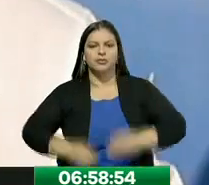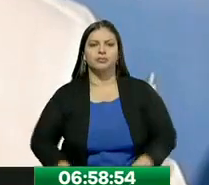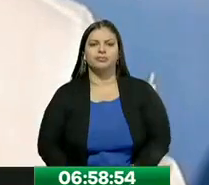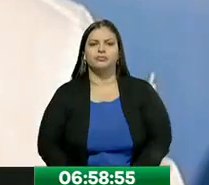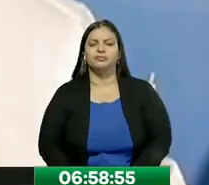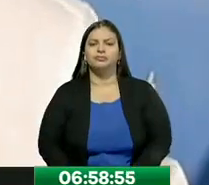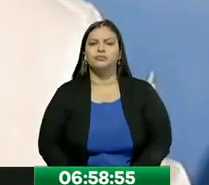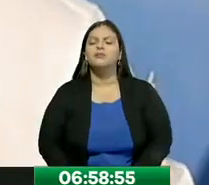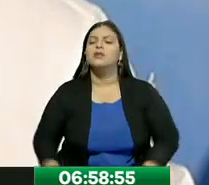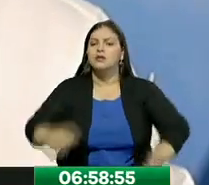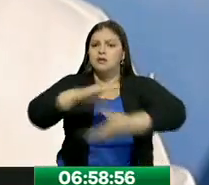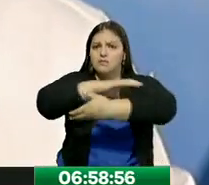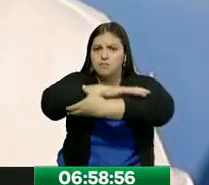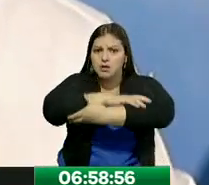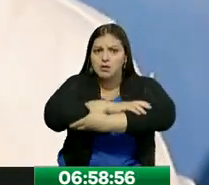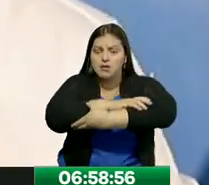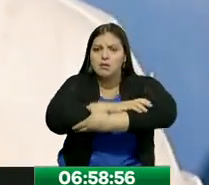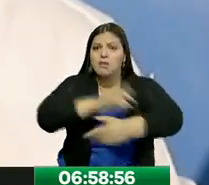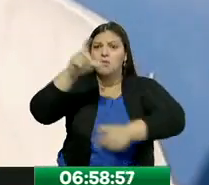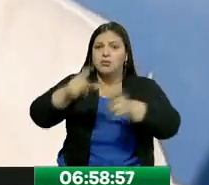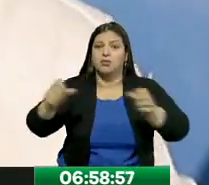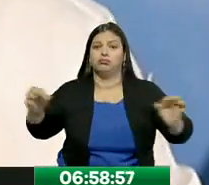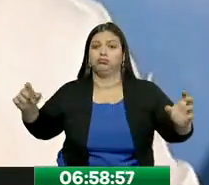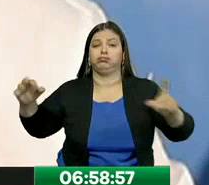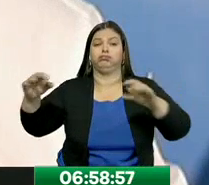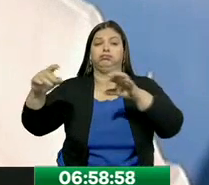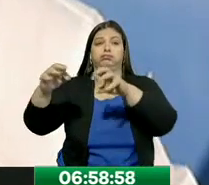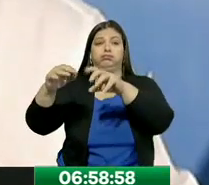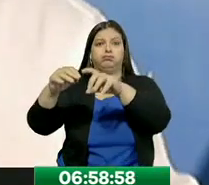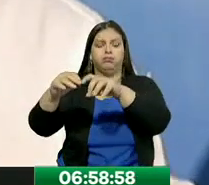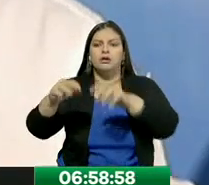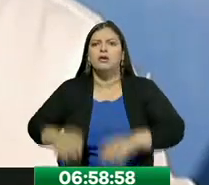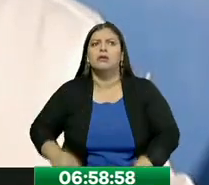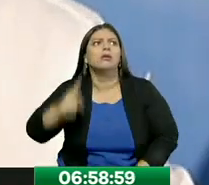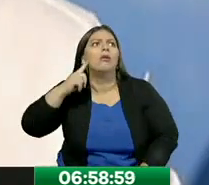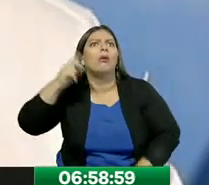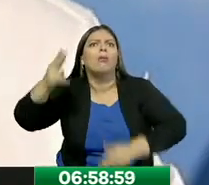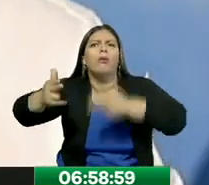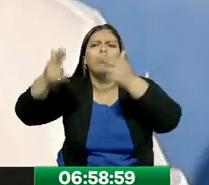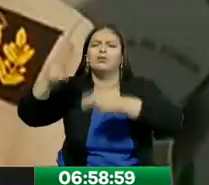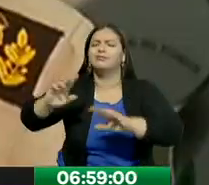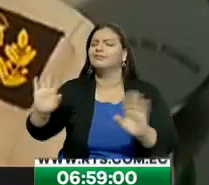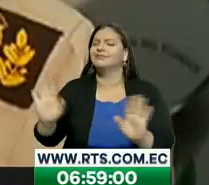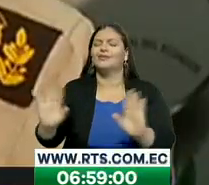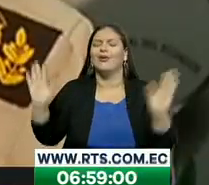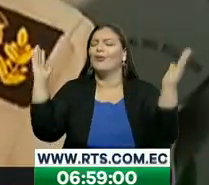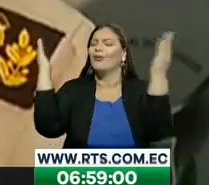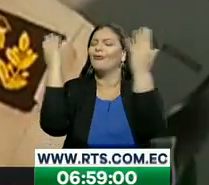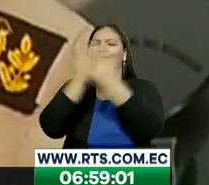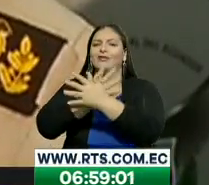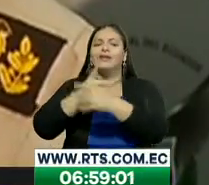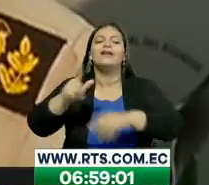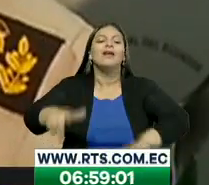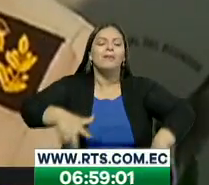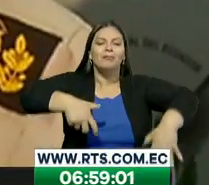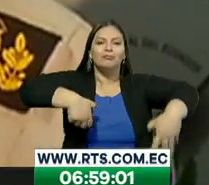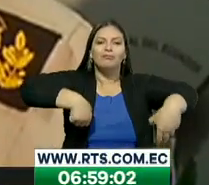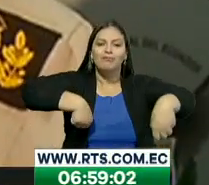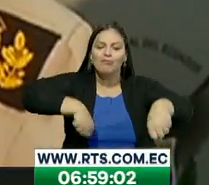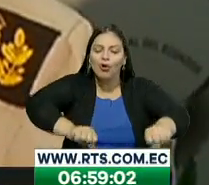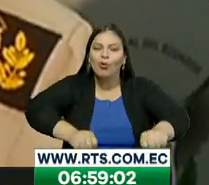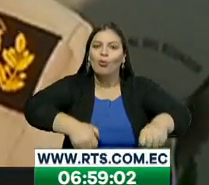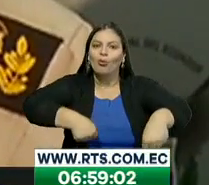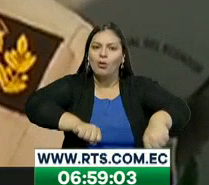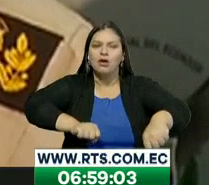el malecón una aglutinación de gente que tenía esas motos tuning, carros tuning. El ruido y la aceleración